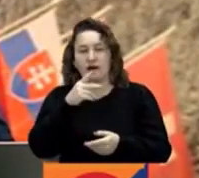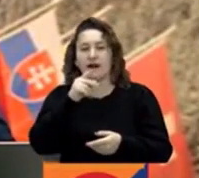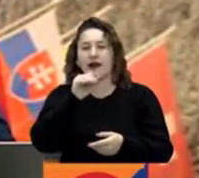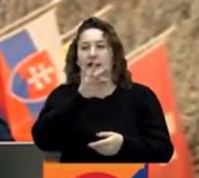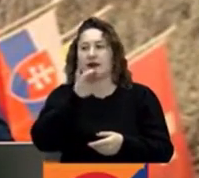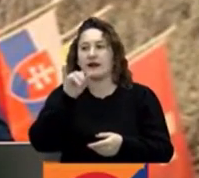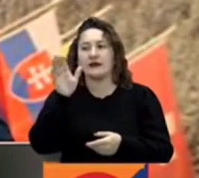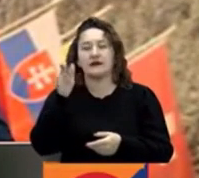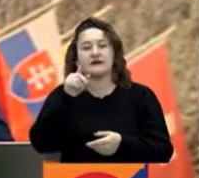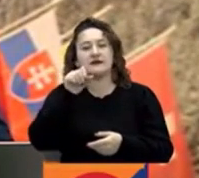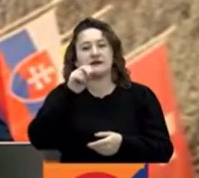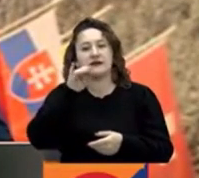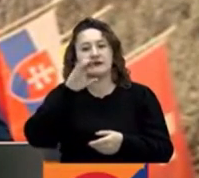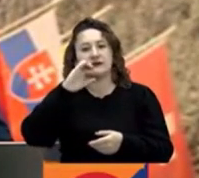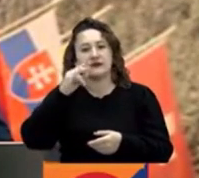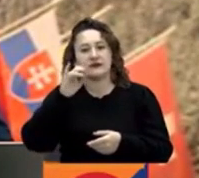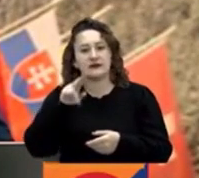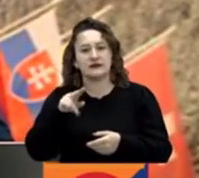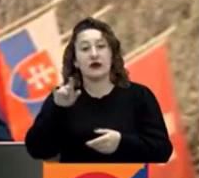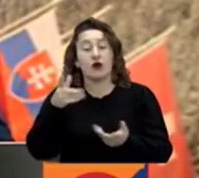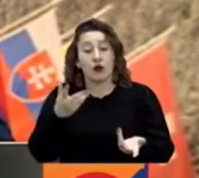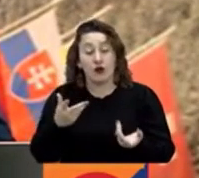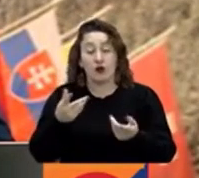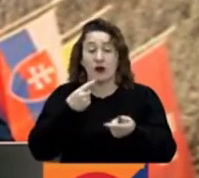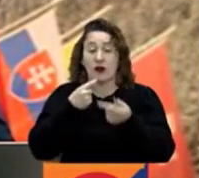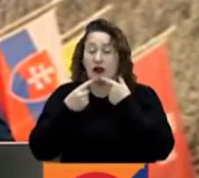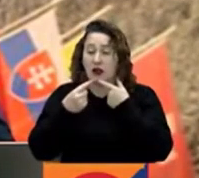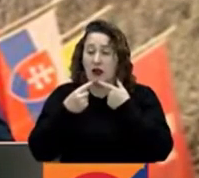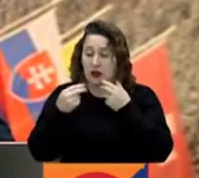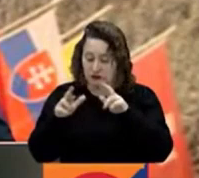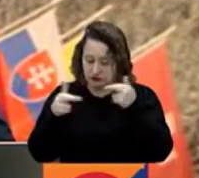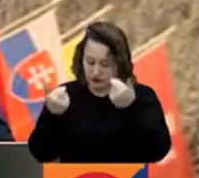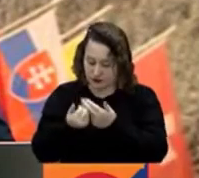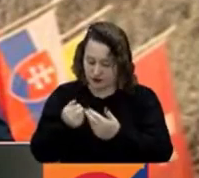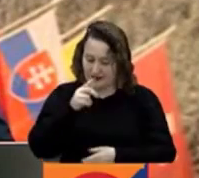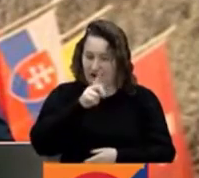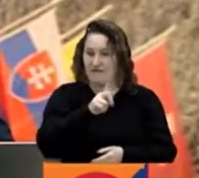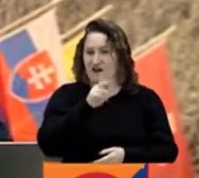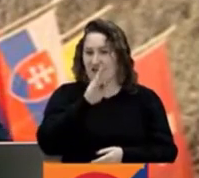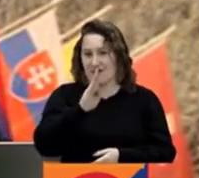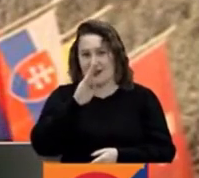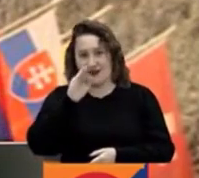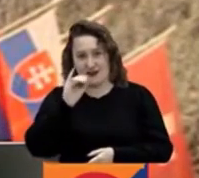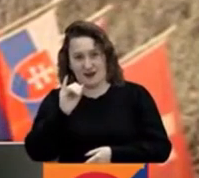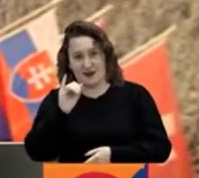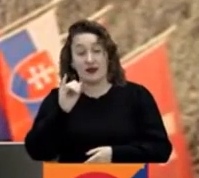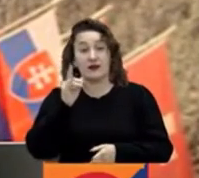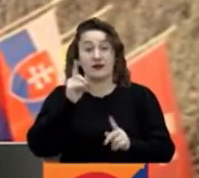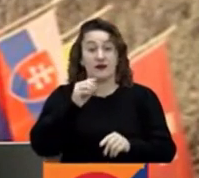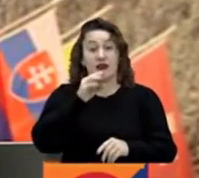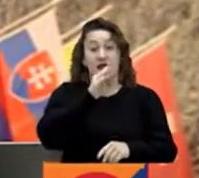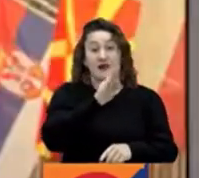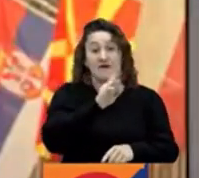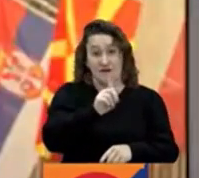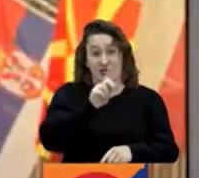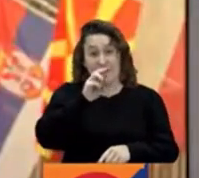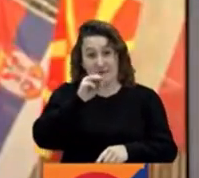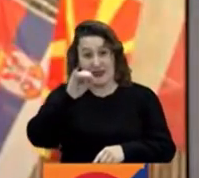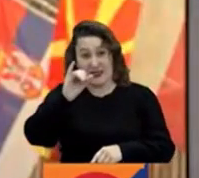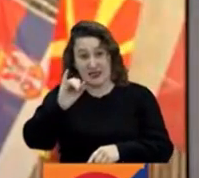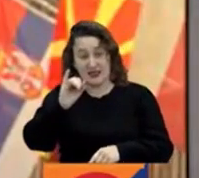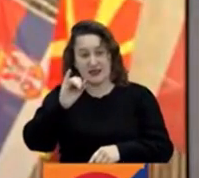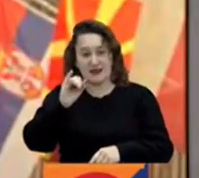presidente Petro sostuvo reuniones bilaterales con el director del FBI, con la directora del Fondo Monetario Internacional. Katy Sánchez, buenas